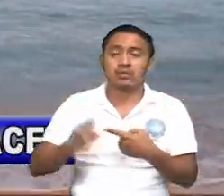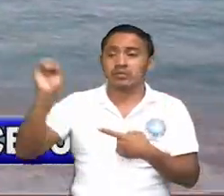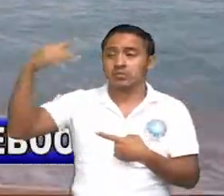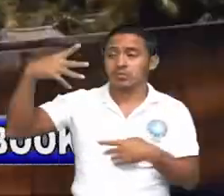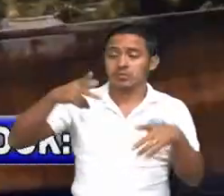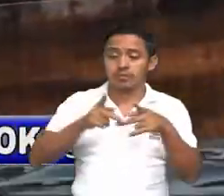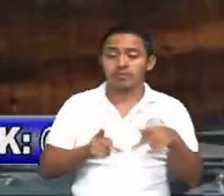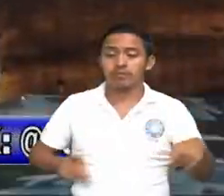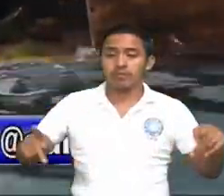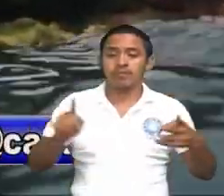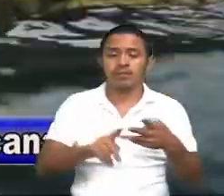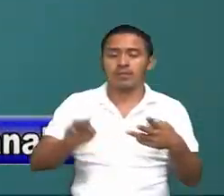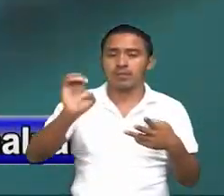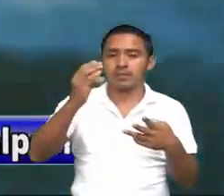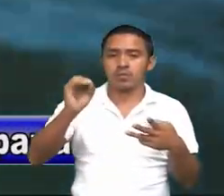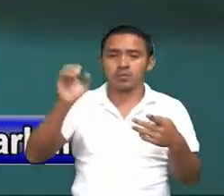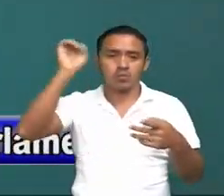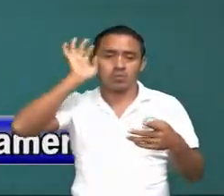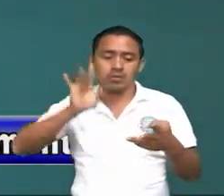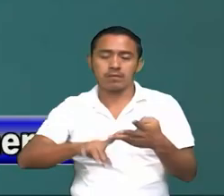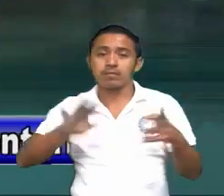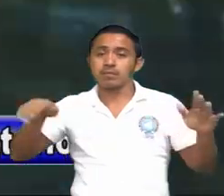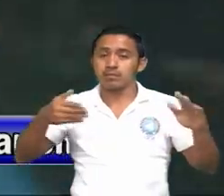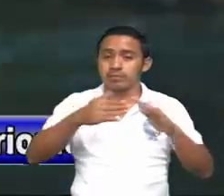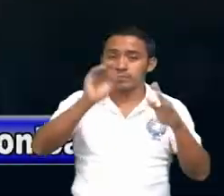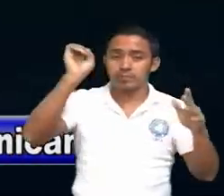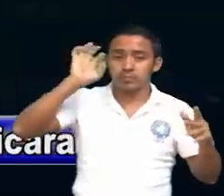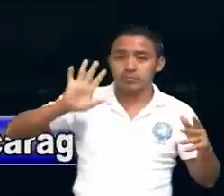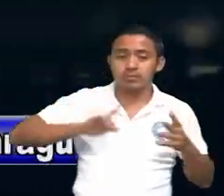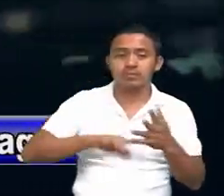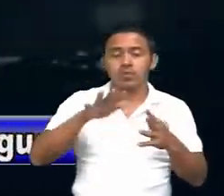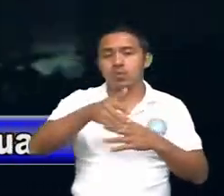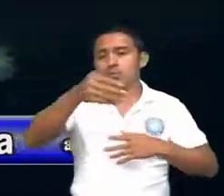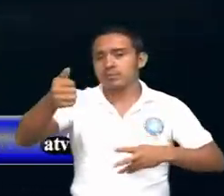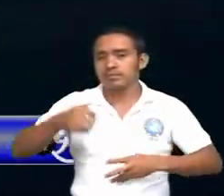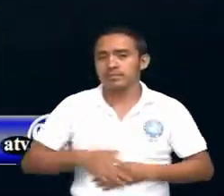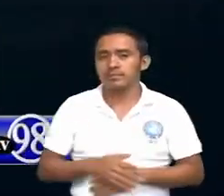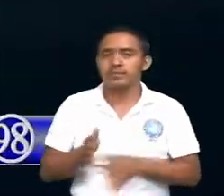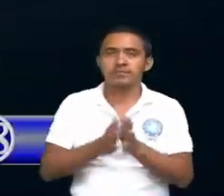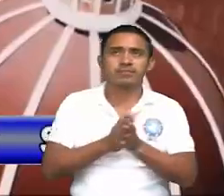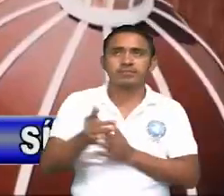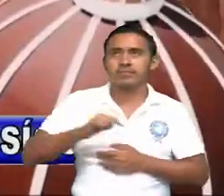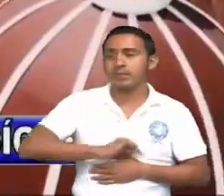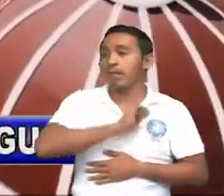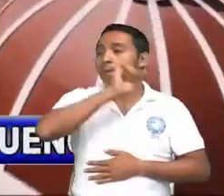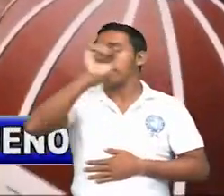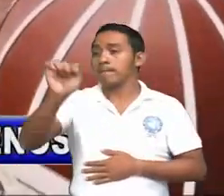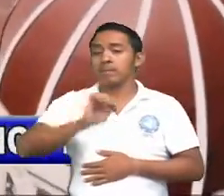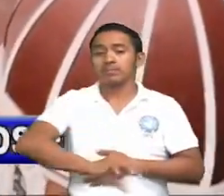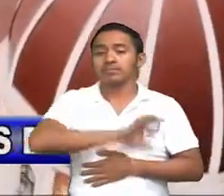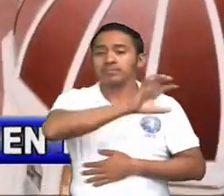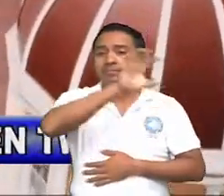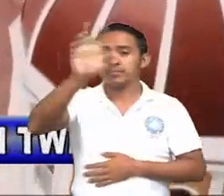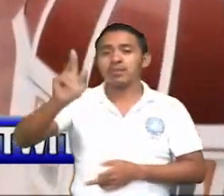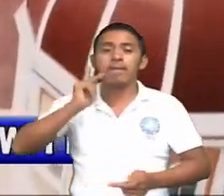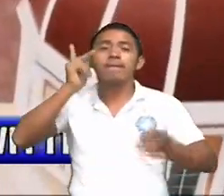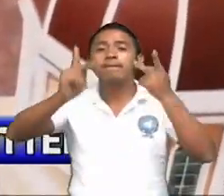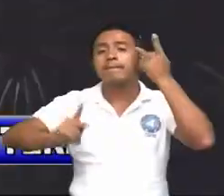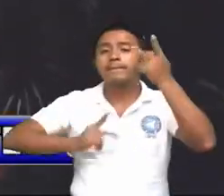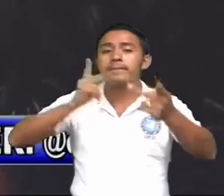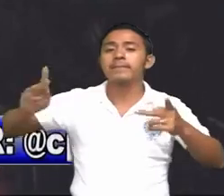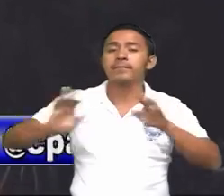playa, ecoturismo, turismo de montaña. Y otros aprovecharon para viajar al interior del país a visitar a